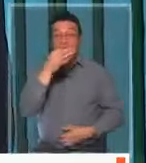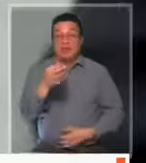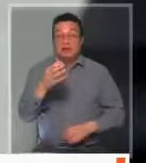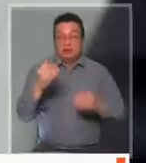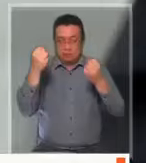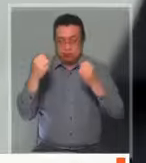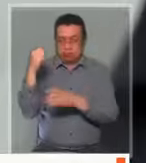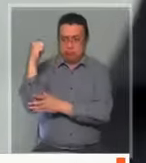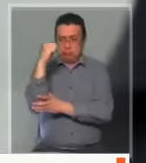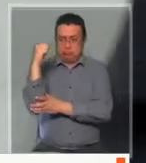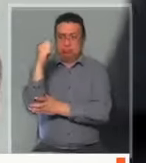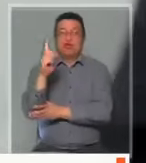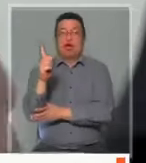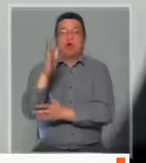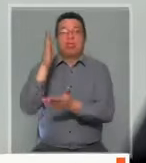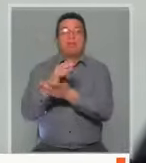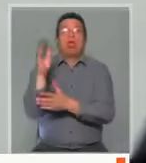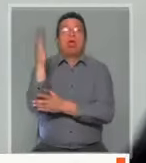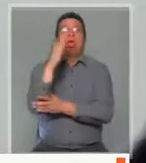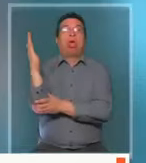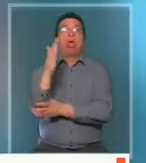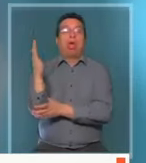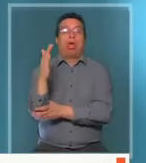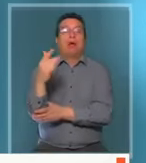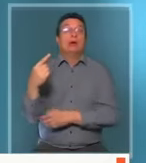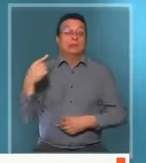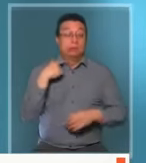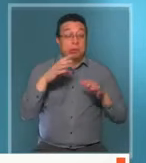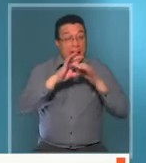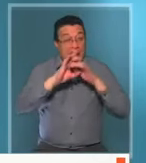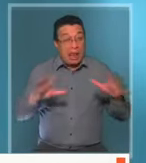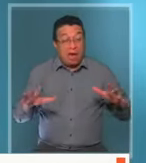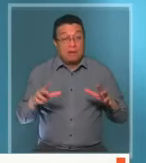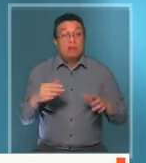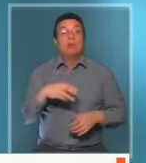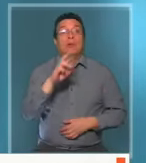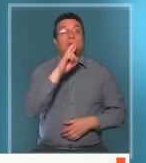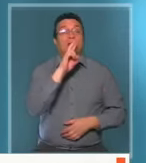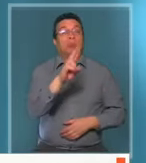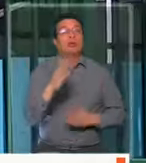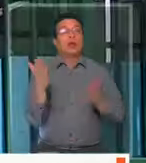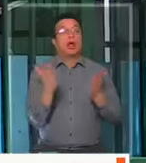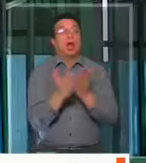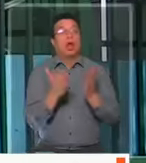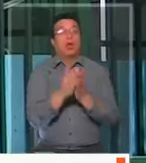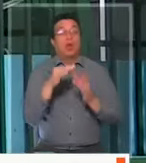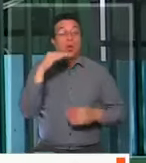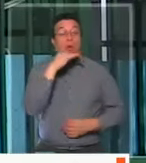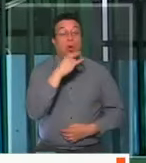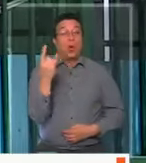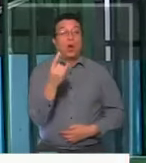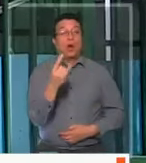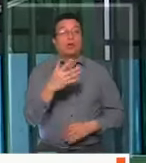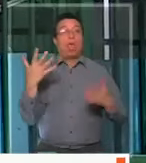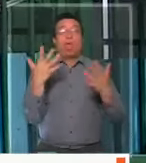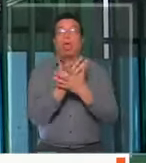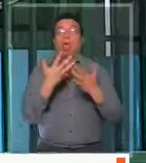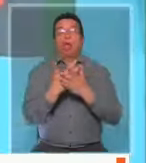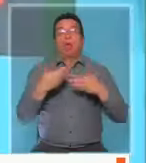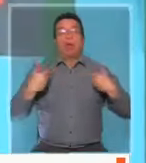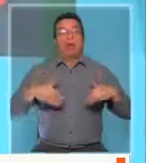como corresponde a la pared y que, a pesar de la gravedad del accidente, la respuesta del establecimiento ante la emergencia fue negligente.